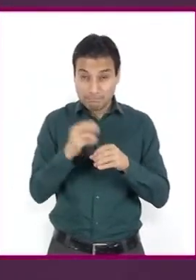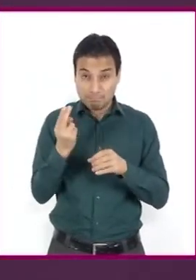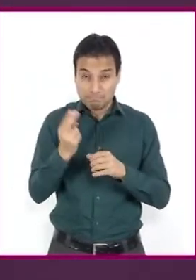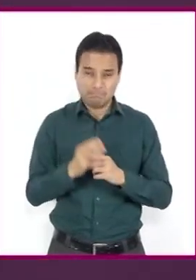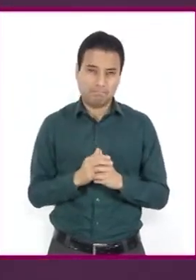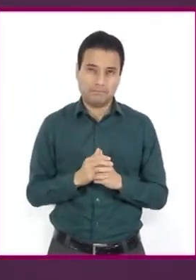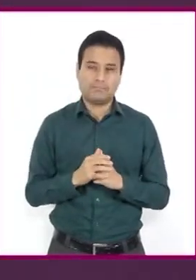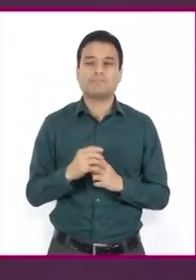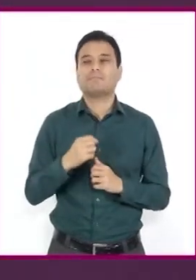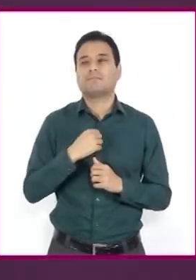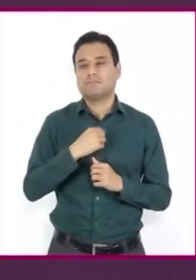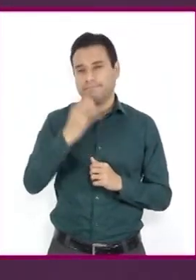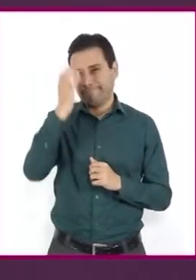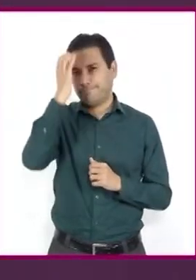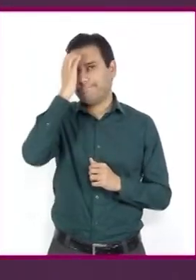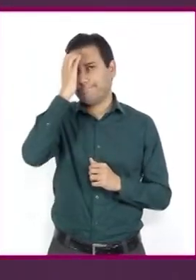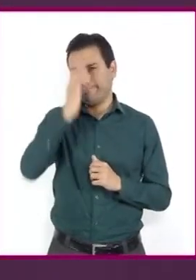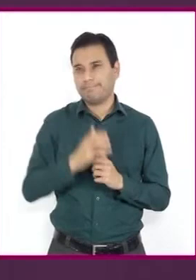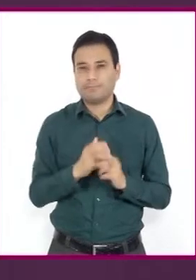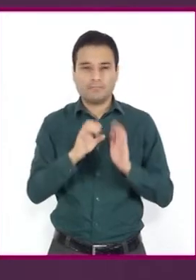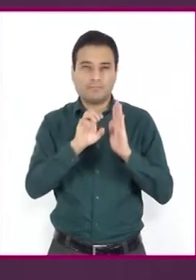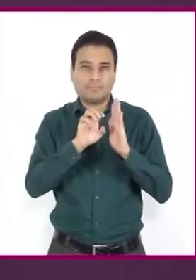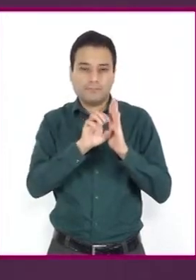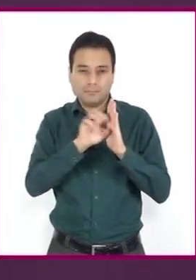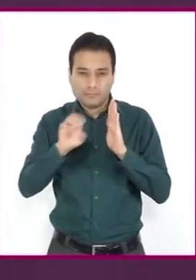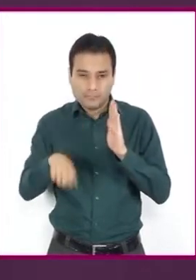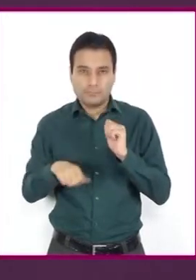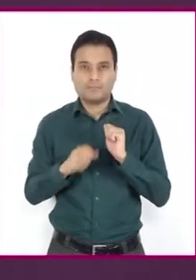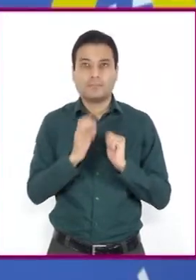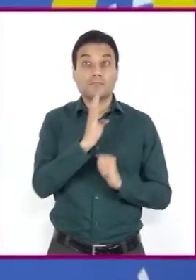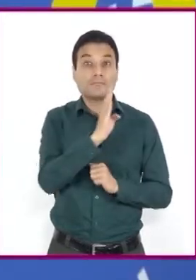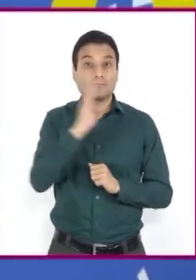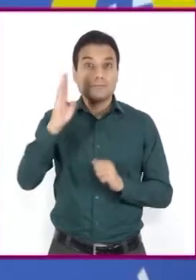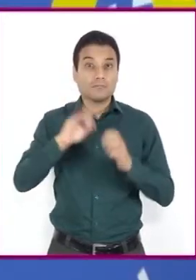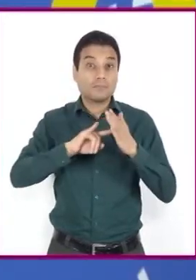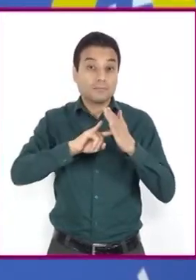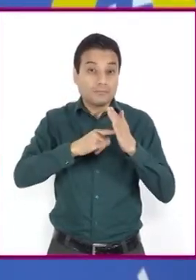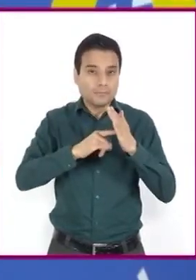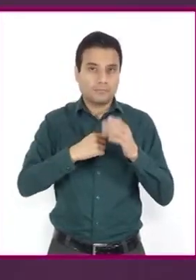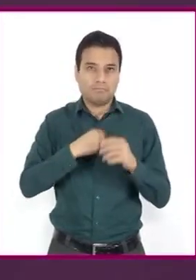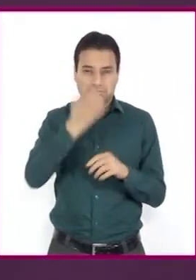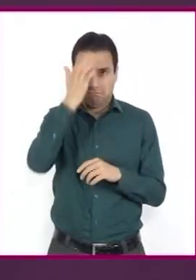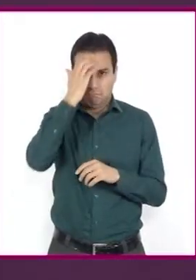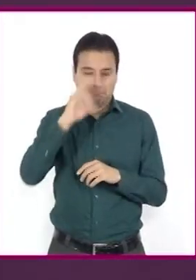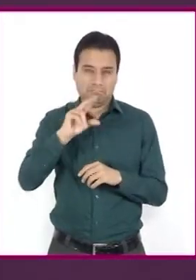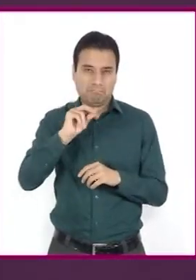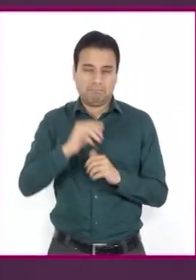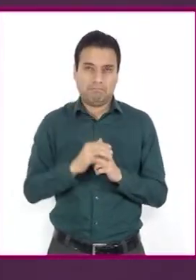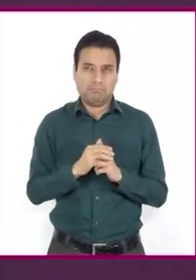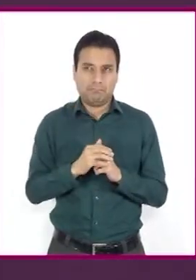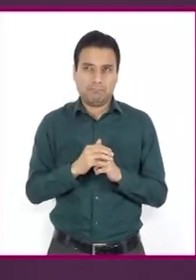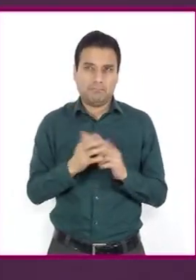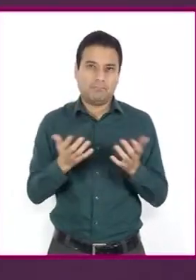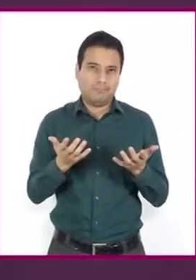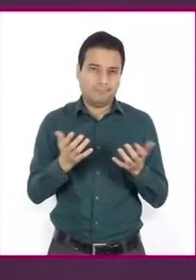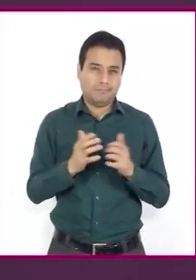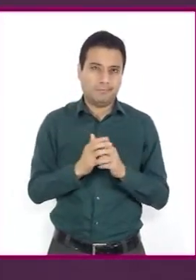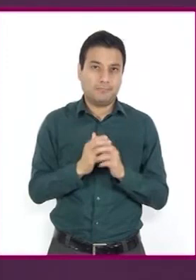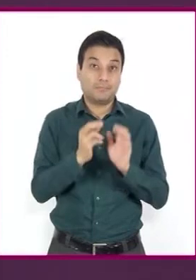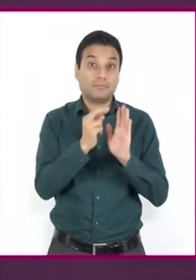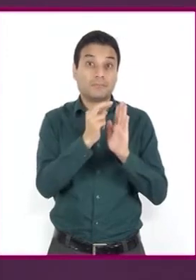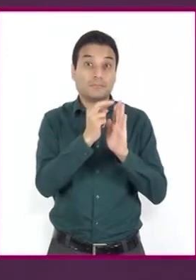yo nunca sé cuál es el horario de la biblioteca, por ejemplo. Y por eso ya sé que es el